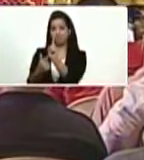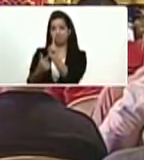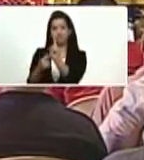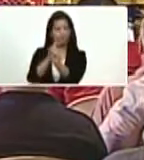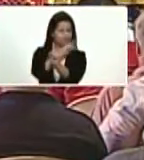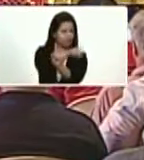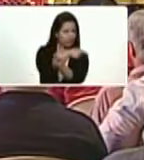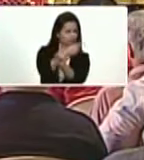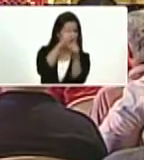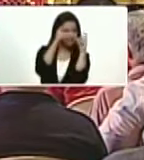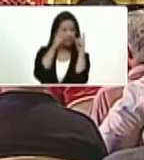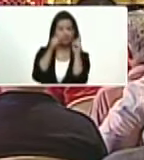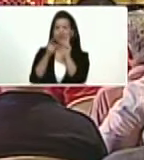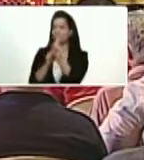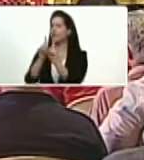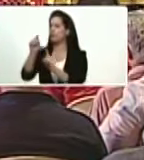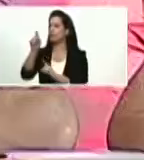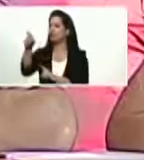¿cuál es tu estructura de costo?